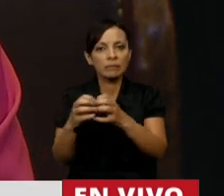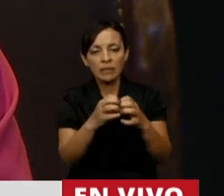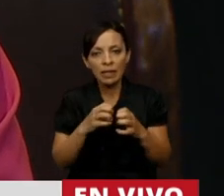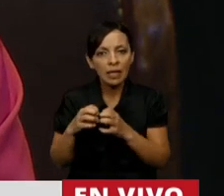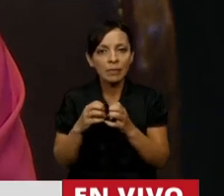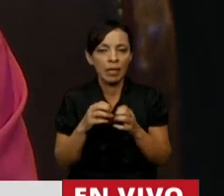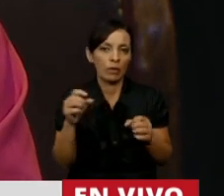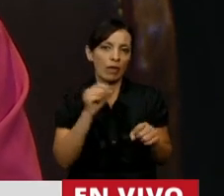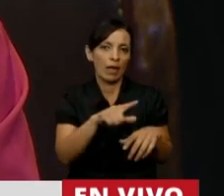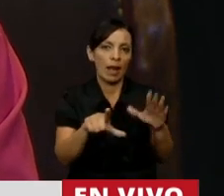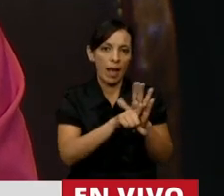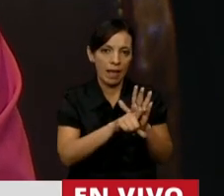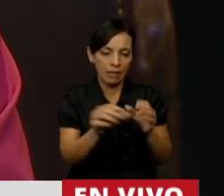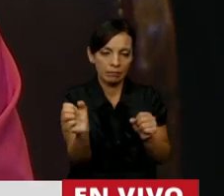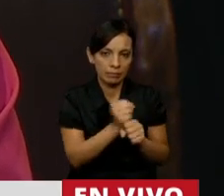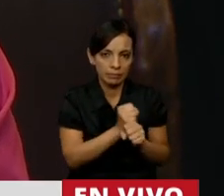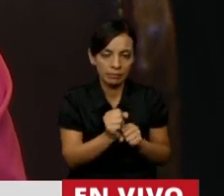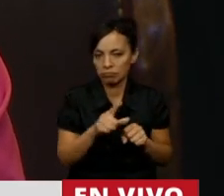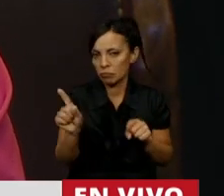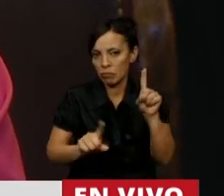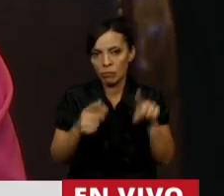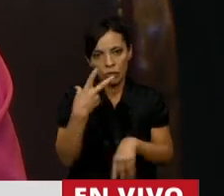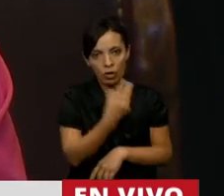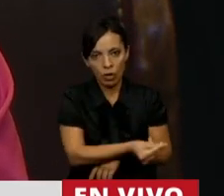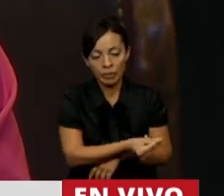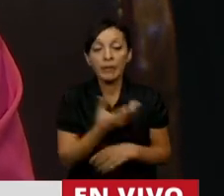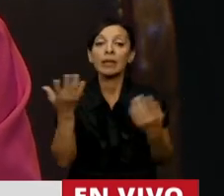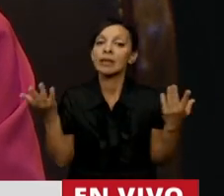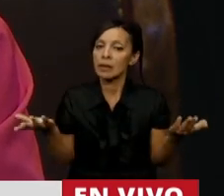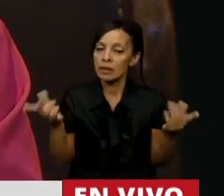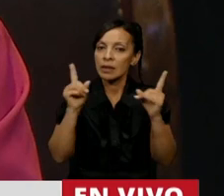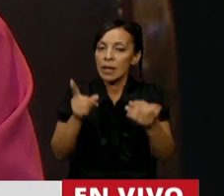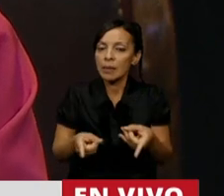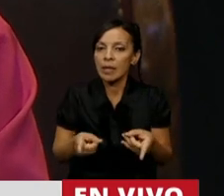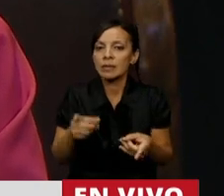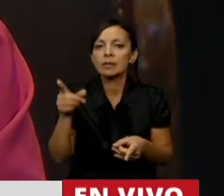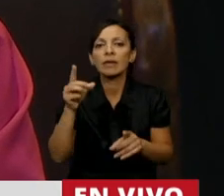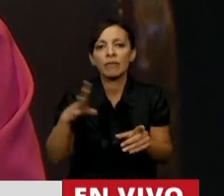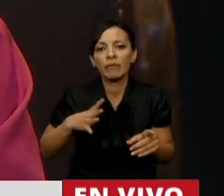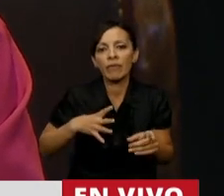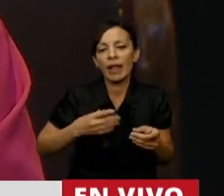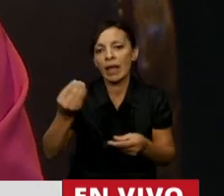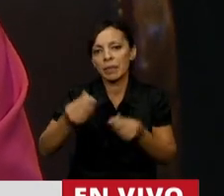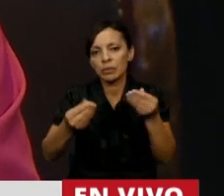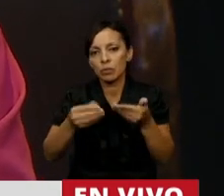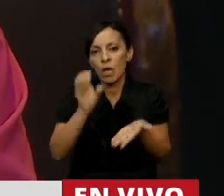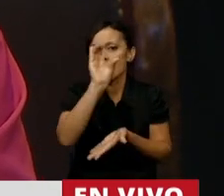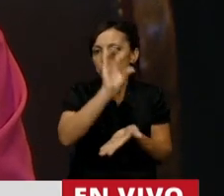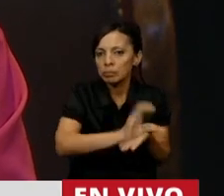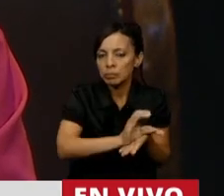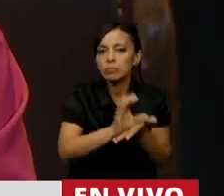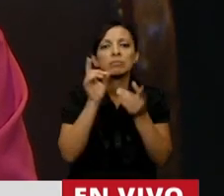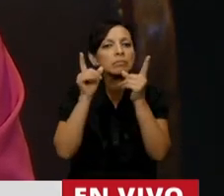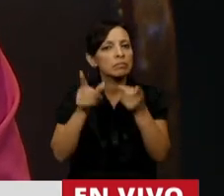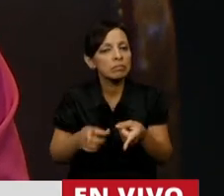la aprobación de esta ley. Por supuesto que tenemos que poner en resalto también la falta de presupuesto y también las